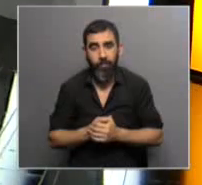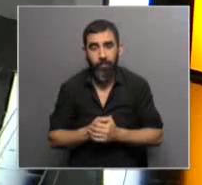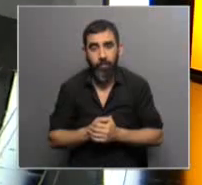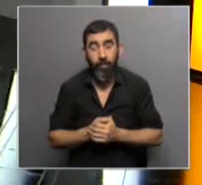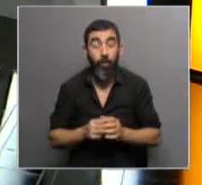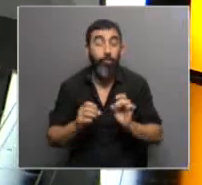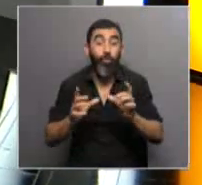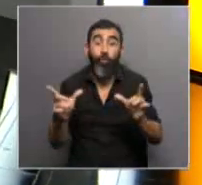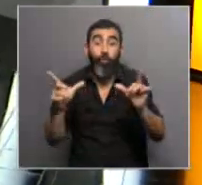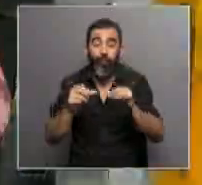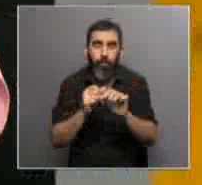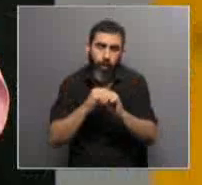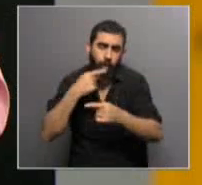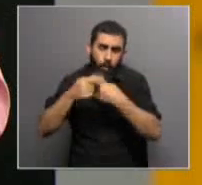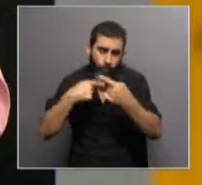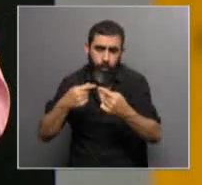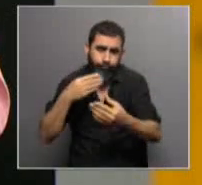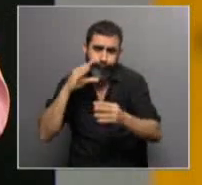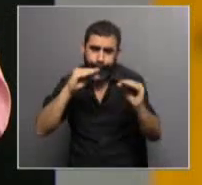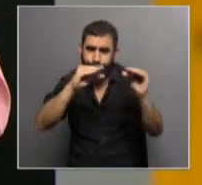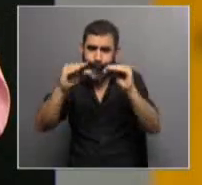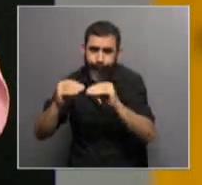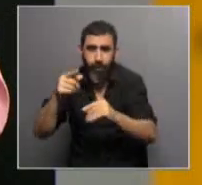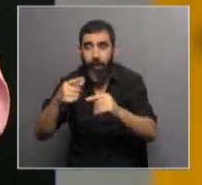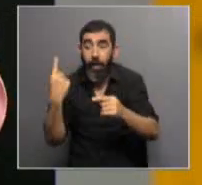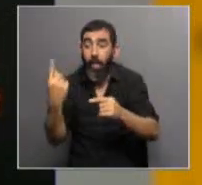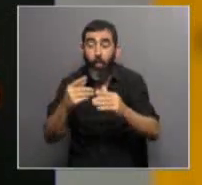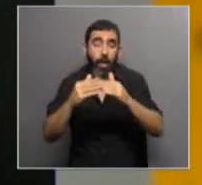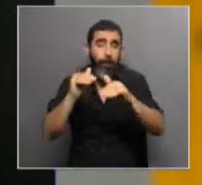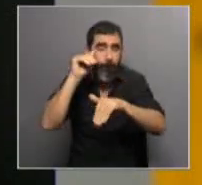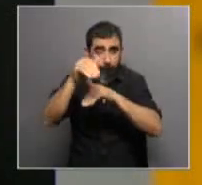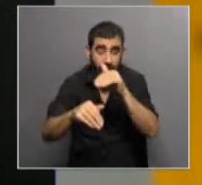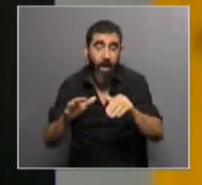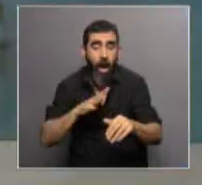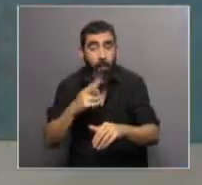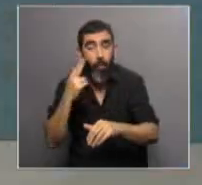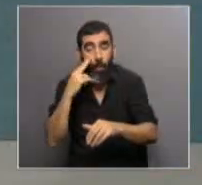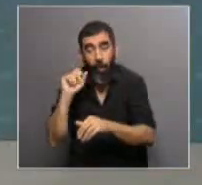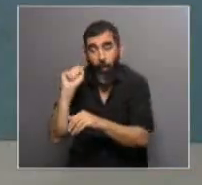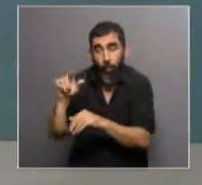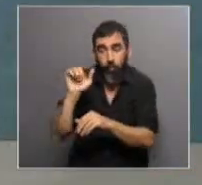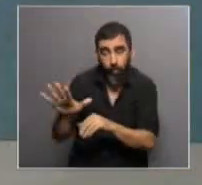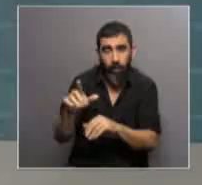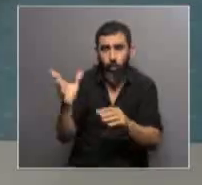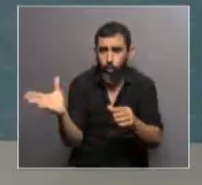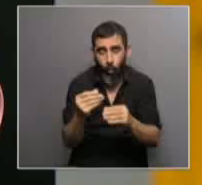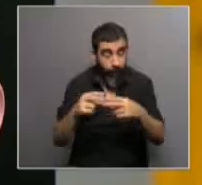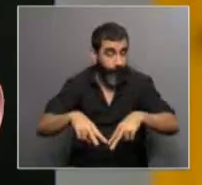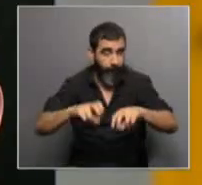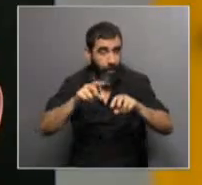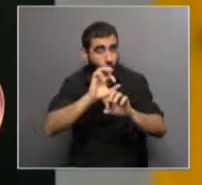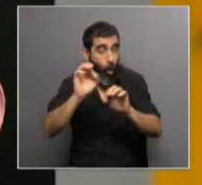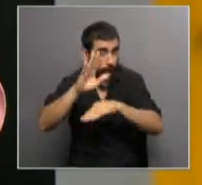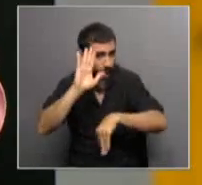simplemente porque podríamos seguir hablando muchísimo tiempo de cada planta como tú dices tiene su problema y creo que las estudia sino a todas a la gran